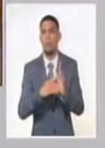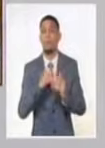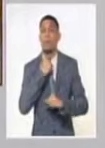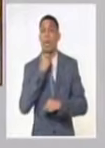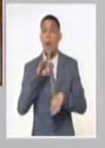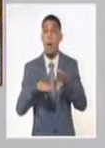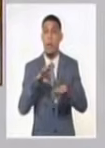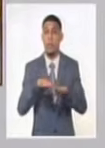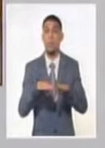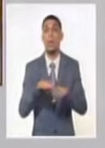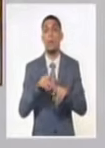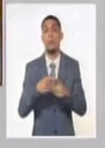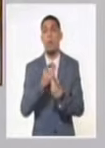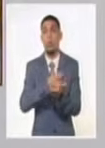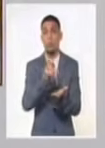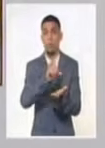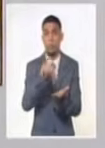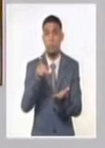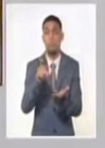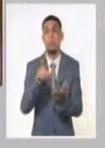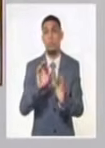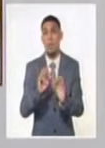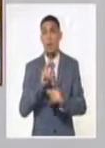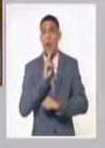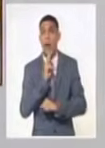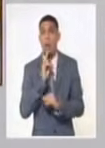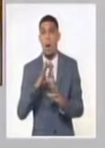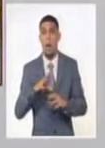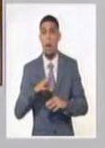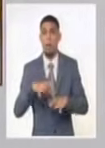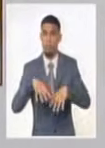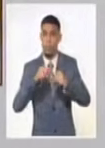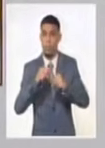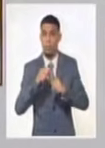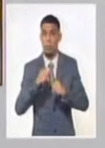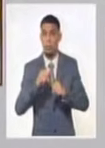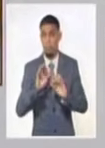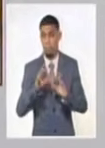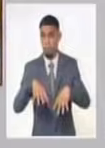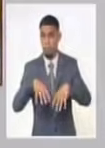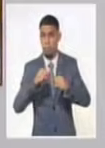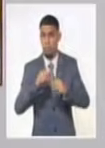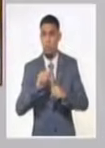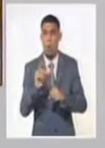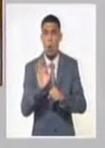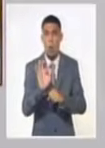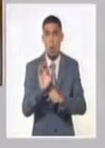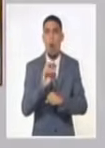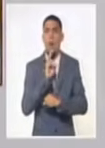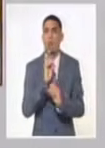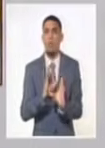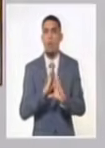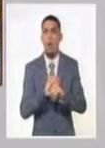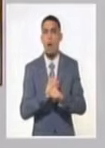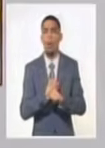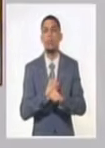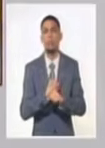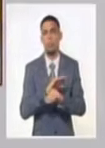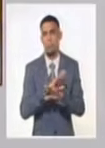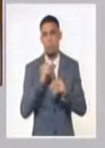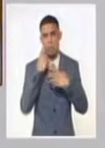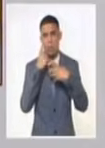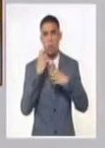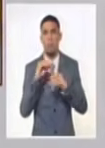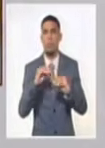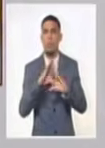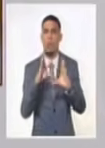evidentemente también por los impactos de algunos aseguramientos, ha habido que tomar decisiones. Por eso también es muy importante escuchar qué pasa en cada contexto, en